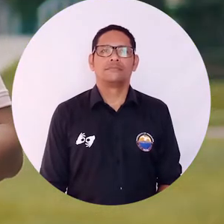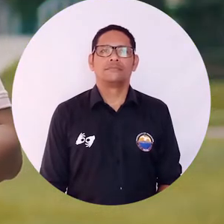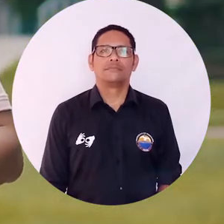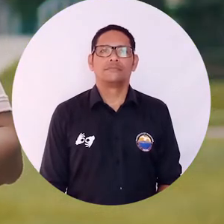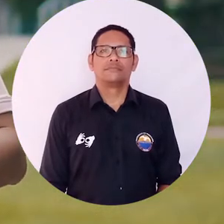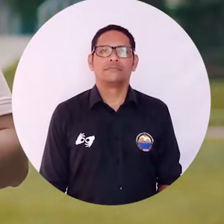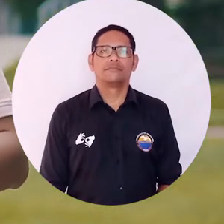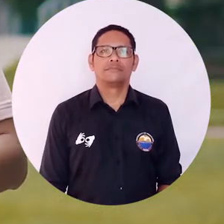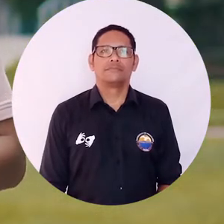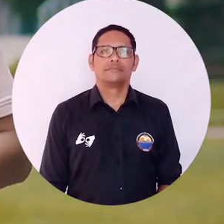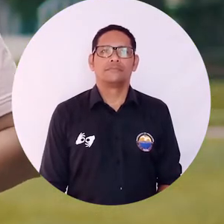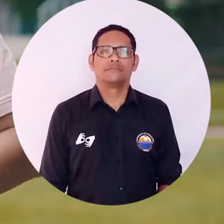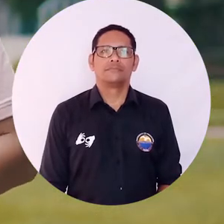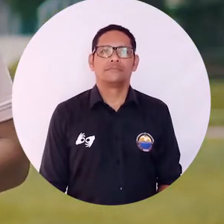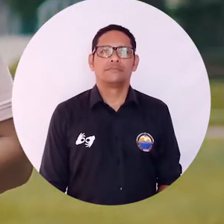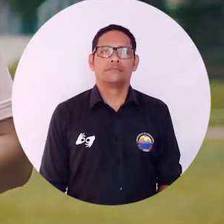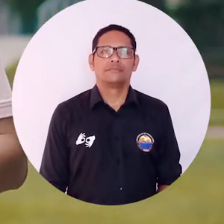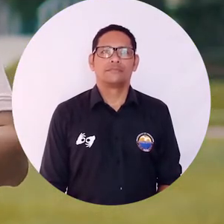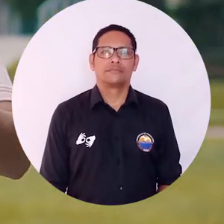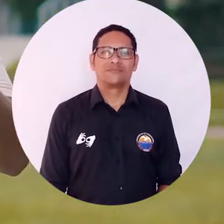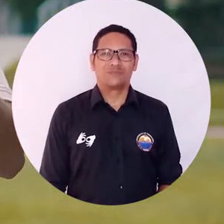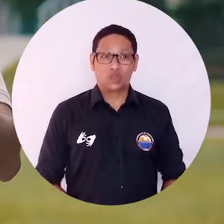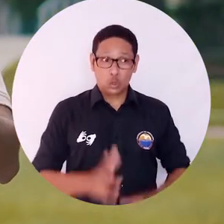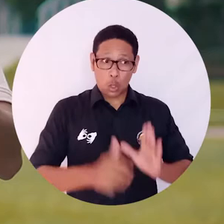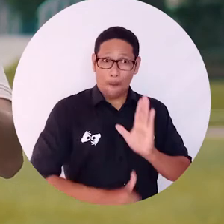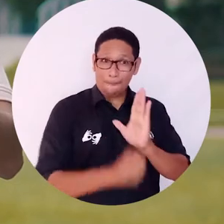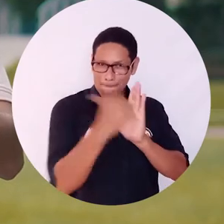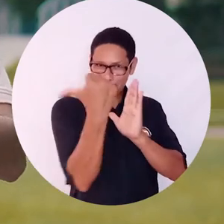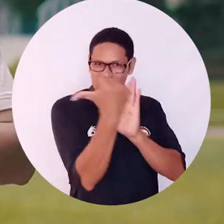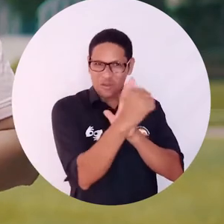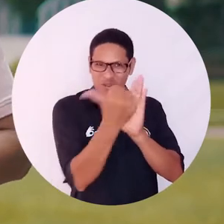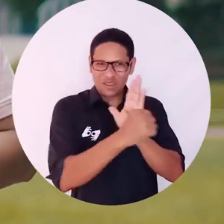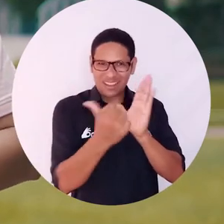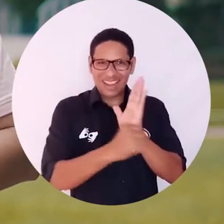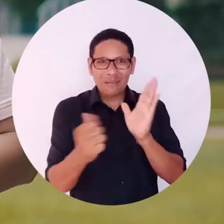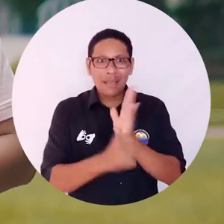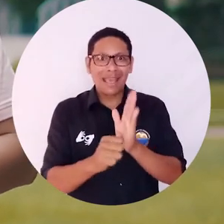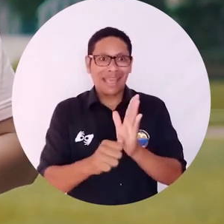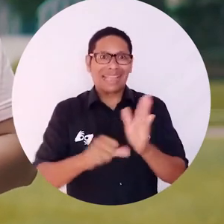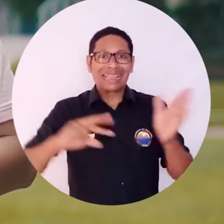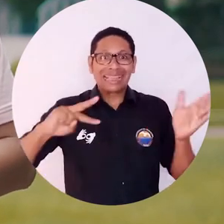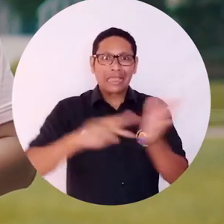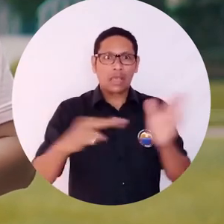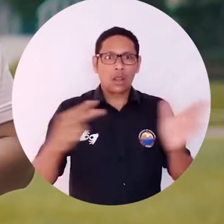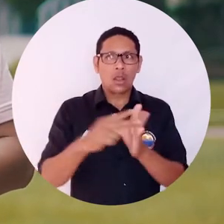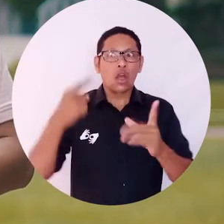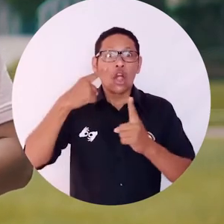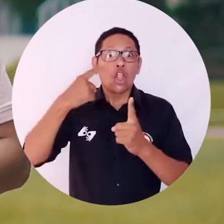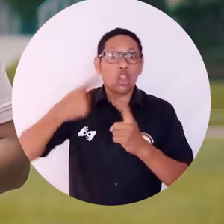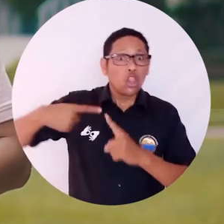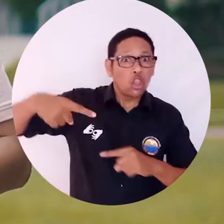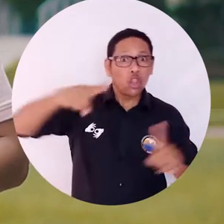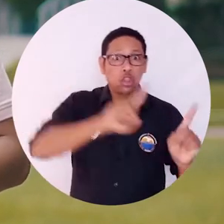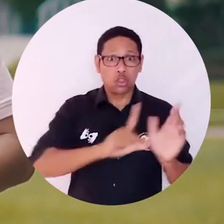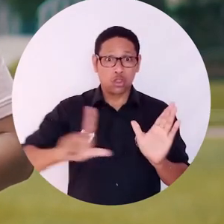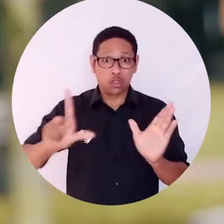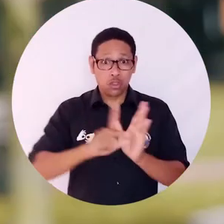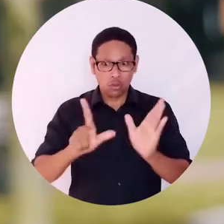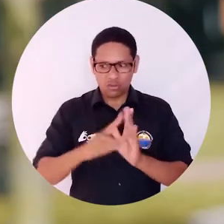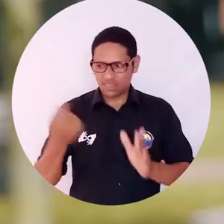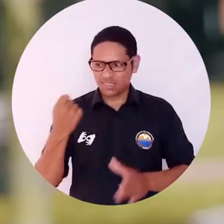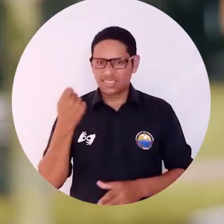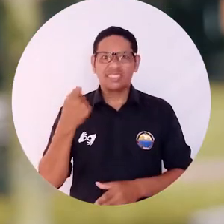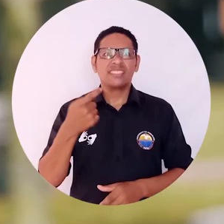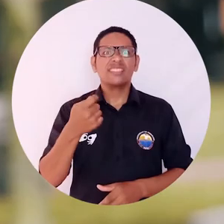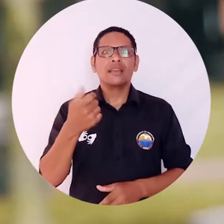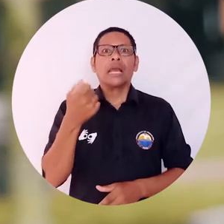La tecnología en gestión hotelera y turística llegó a 19 años aportando al desarrollo turístico de la región y el país.